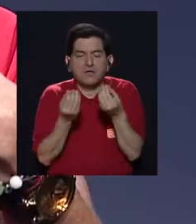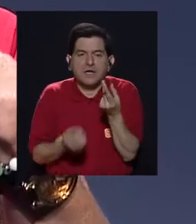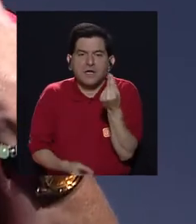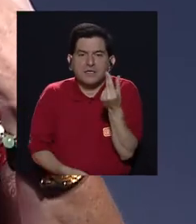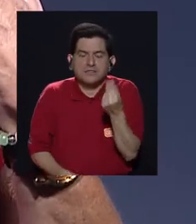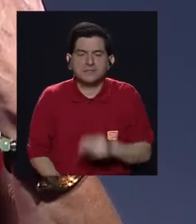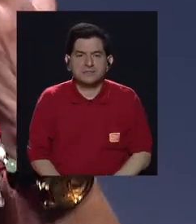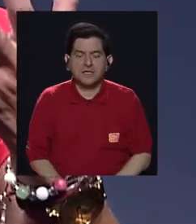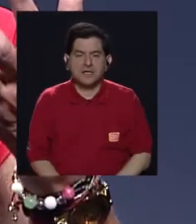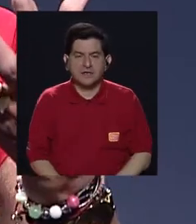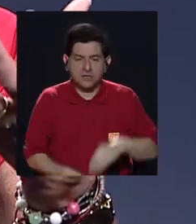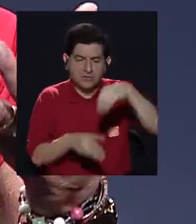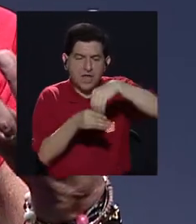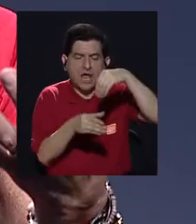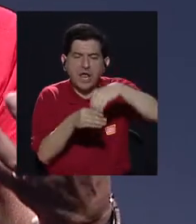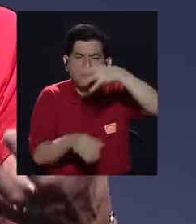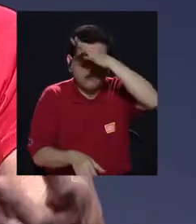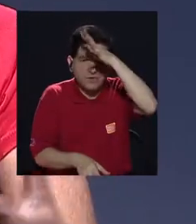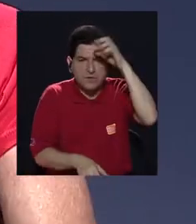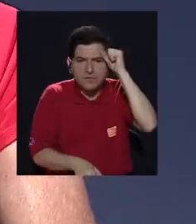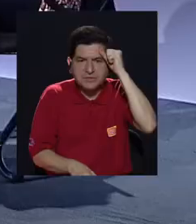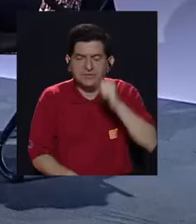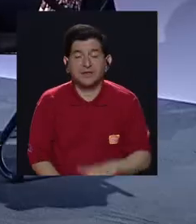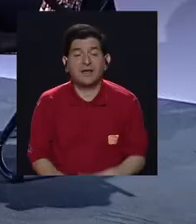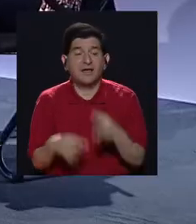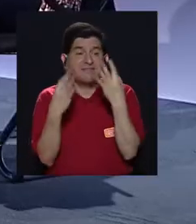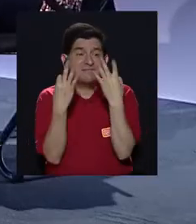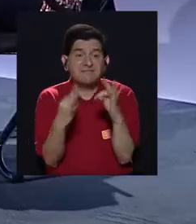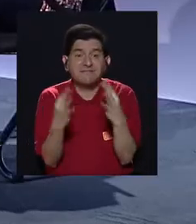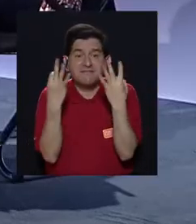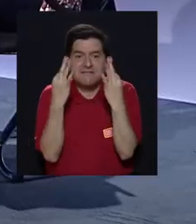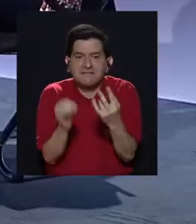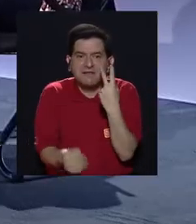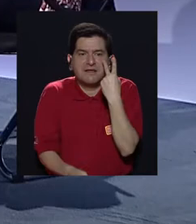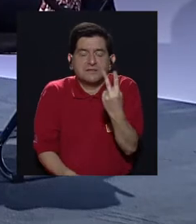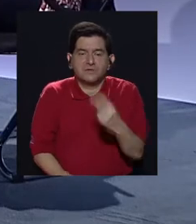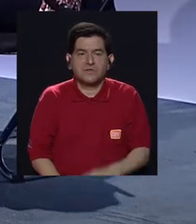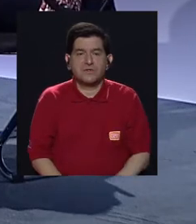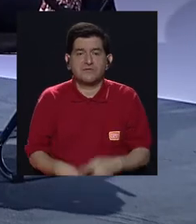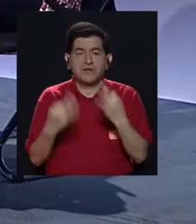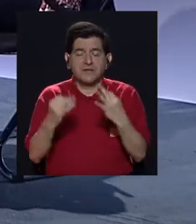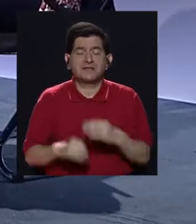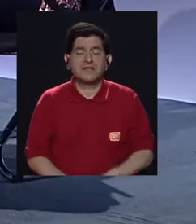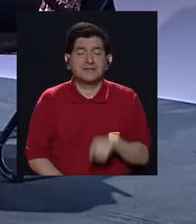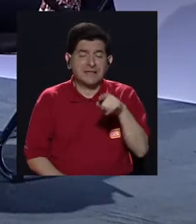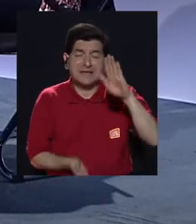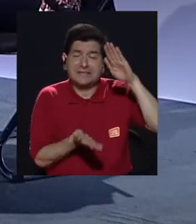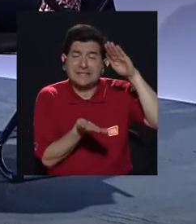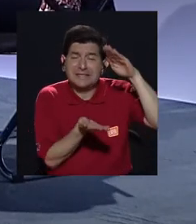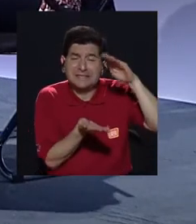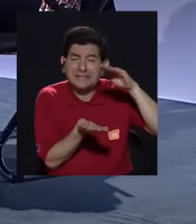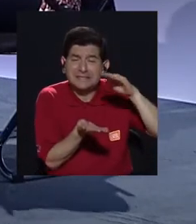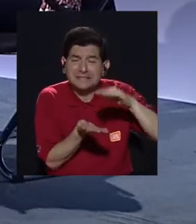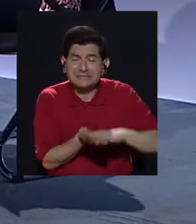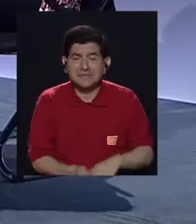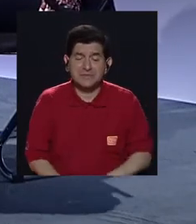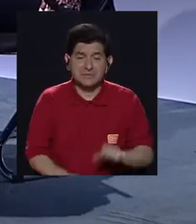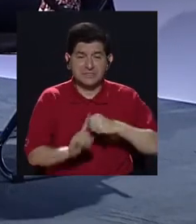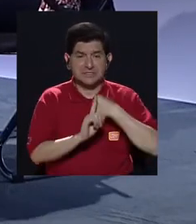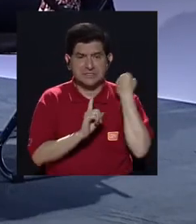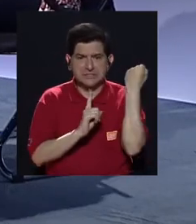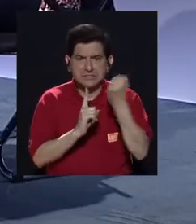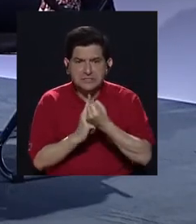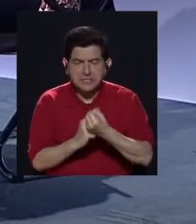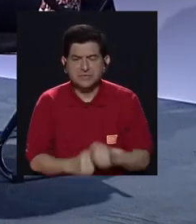con fondos del fondo amazónico tratando de ver cómo podemos mitigar ese